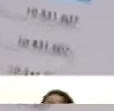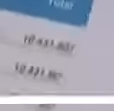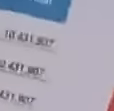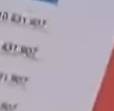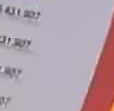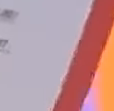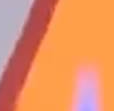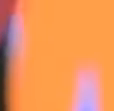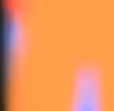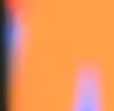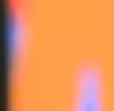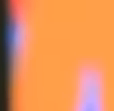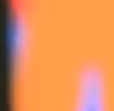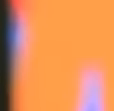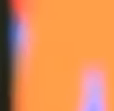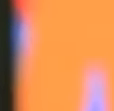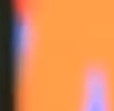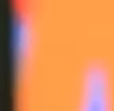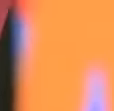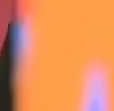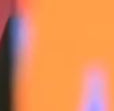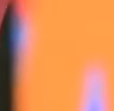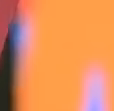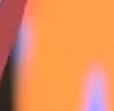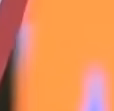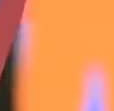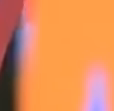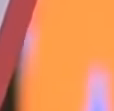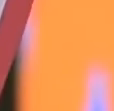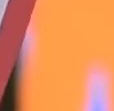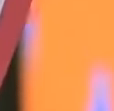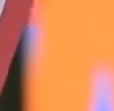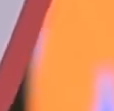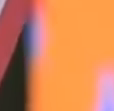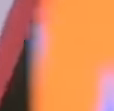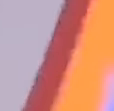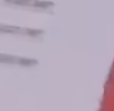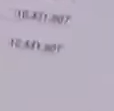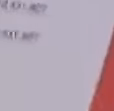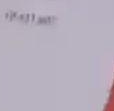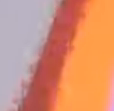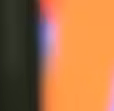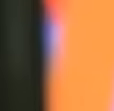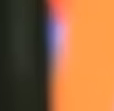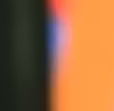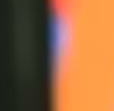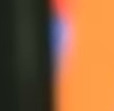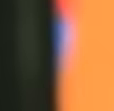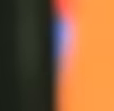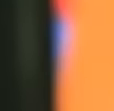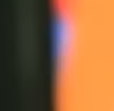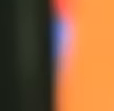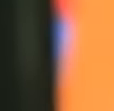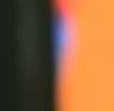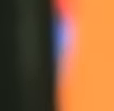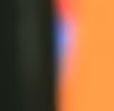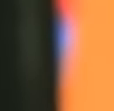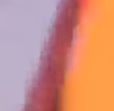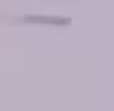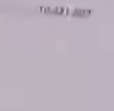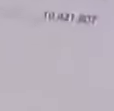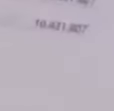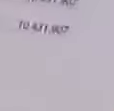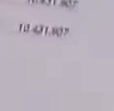9826 y así todas las demás preguntas la pregunta 1 97,99 o sea 98 la la pregunta